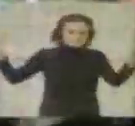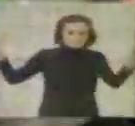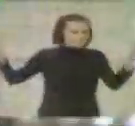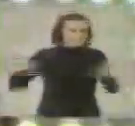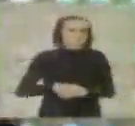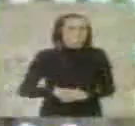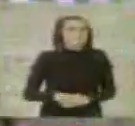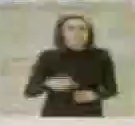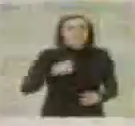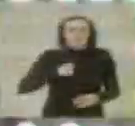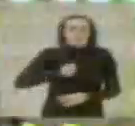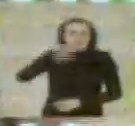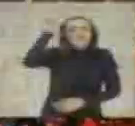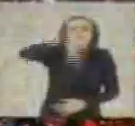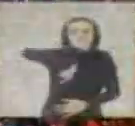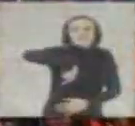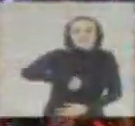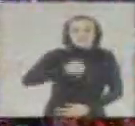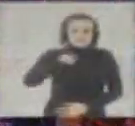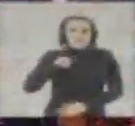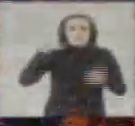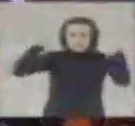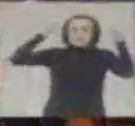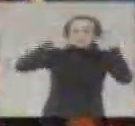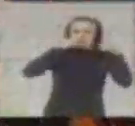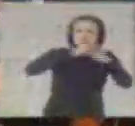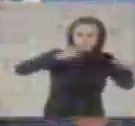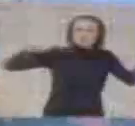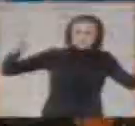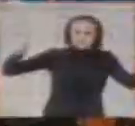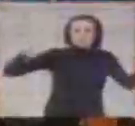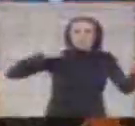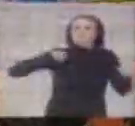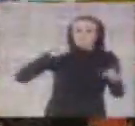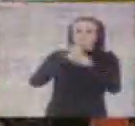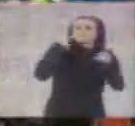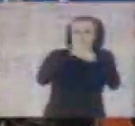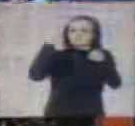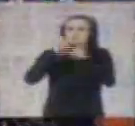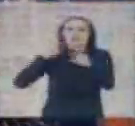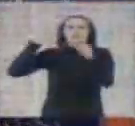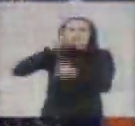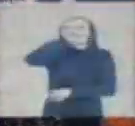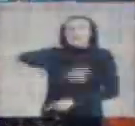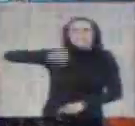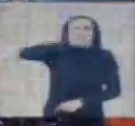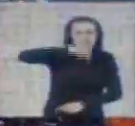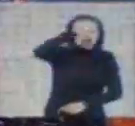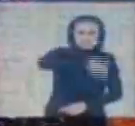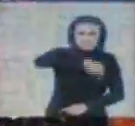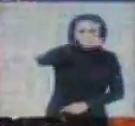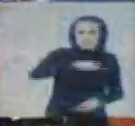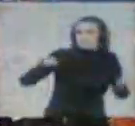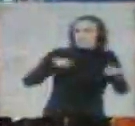soltar. Que yo también me puse a ensayar bastante tiempo para poder cantar. Que